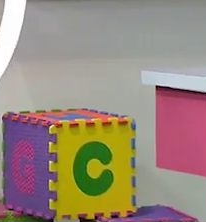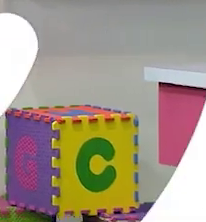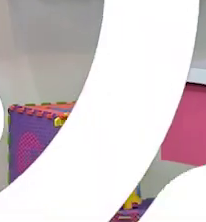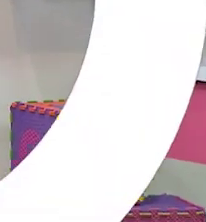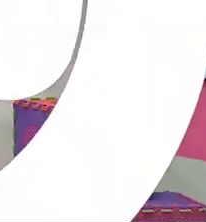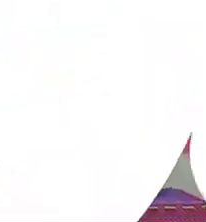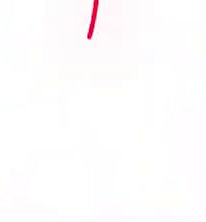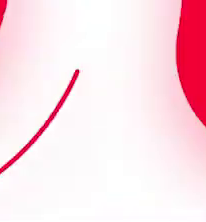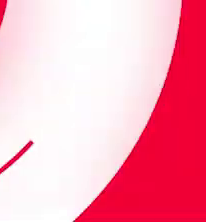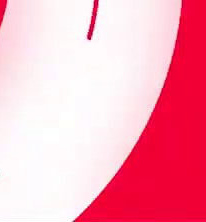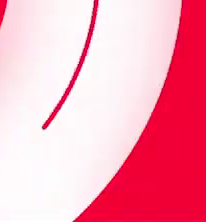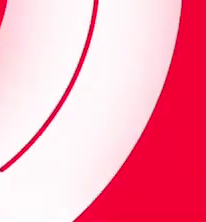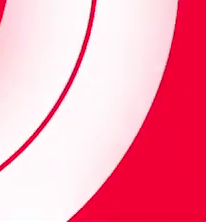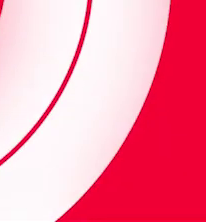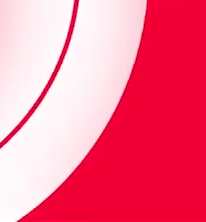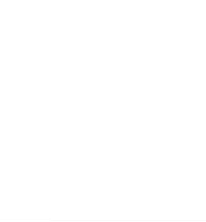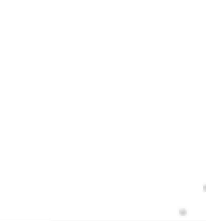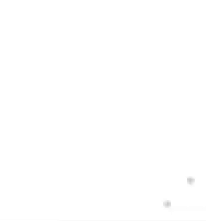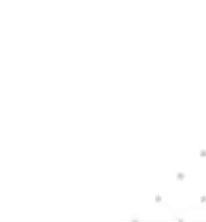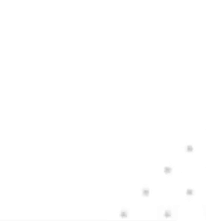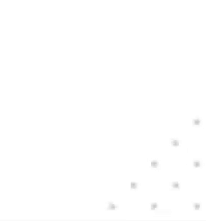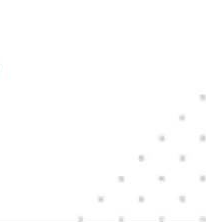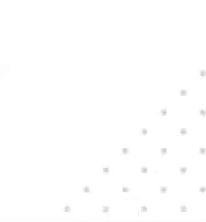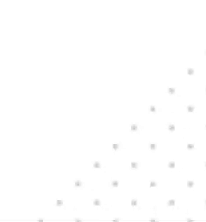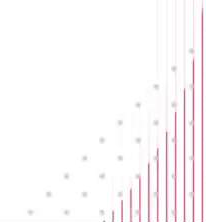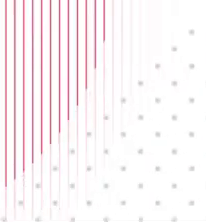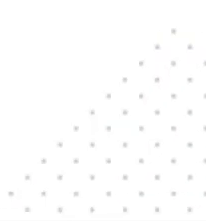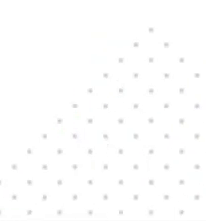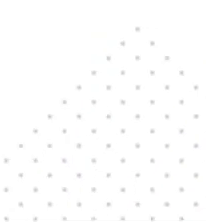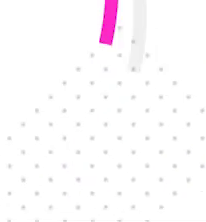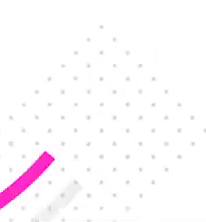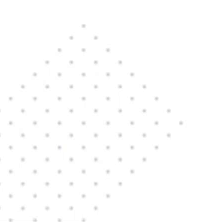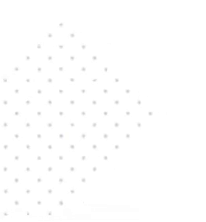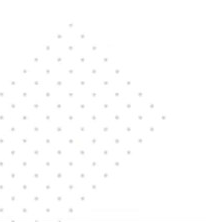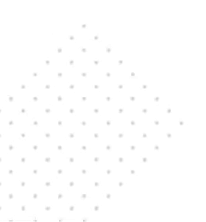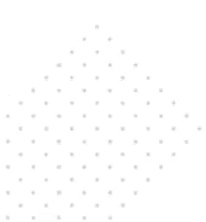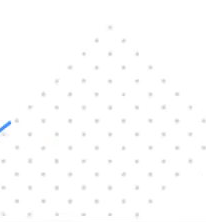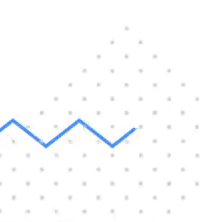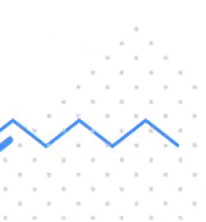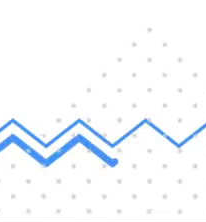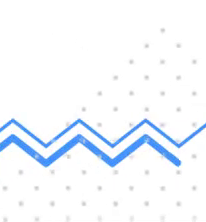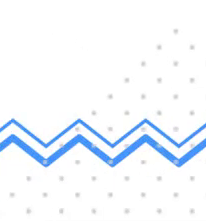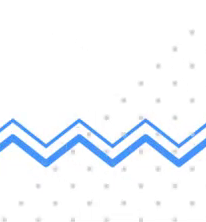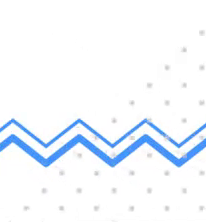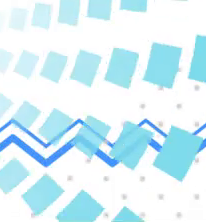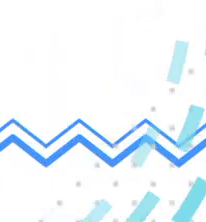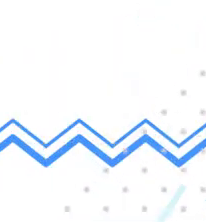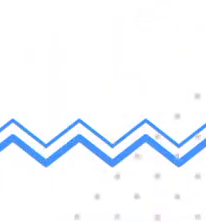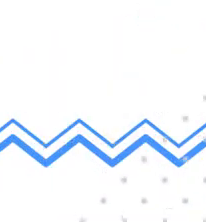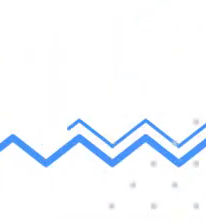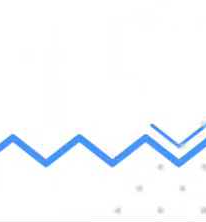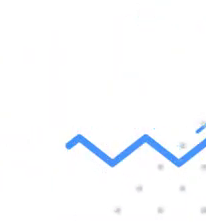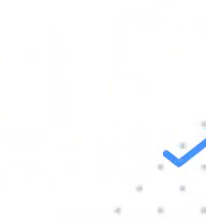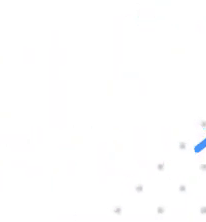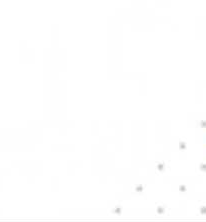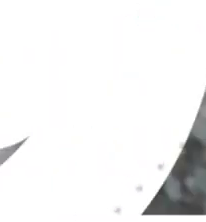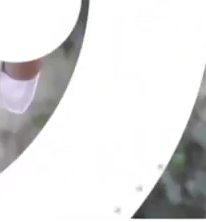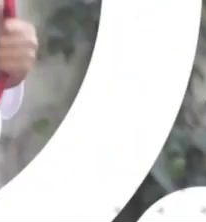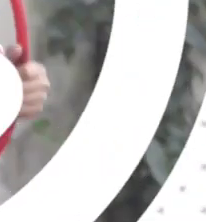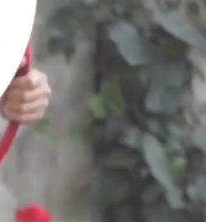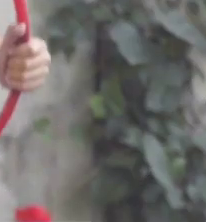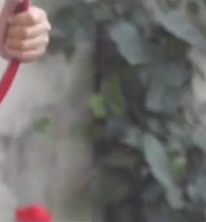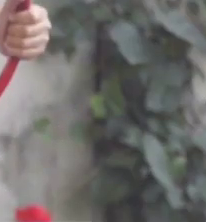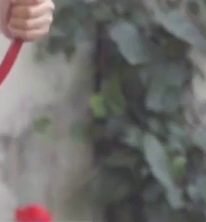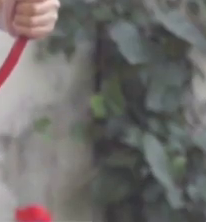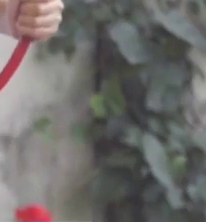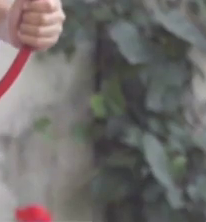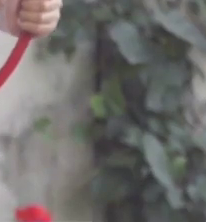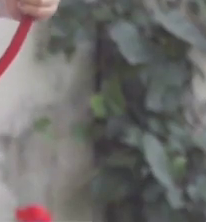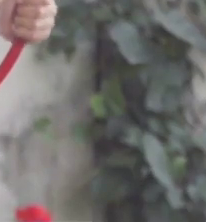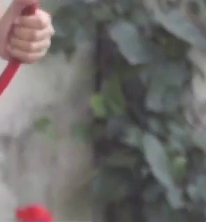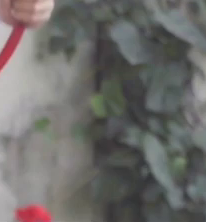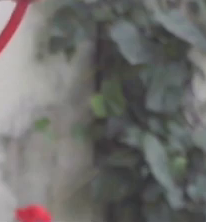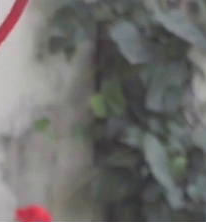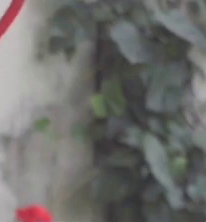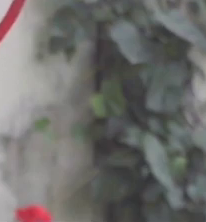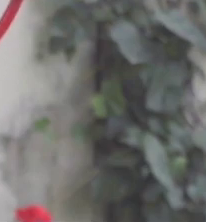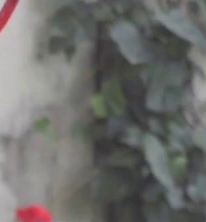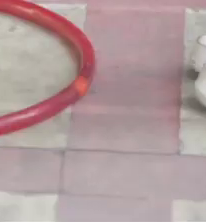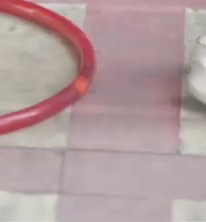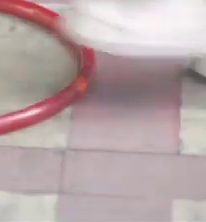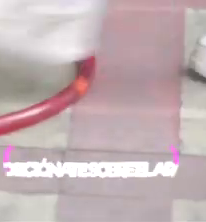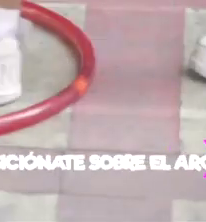a